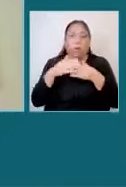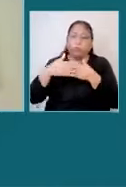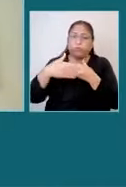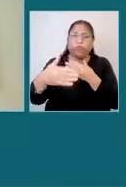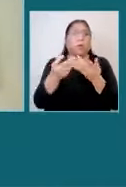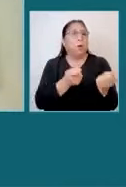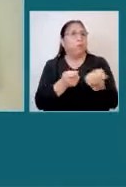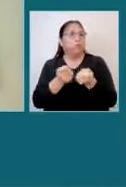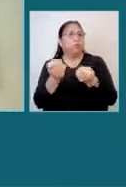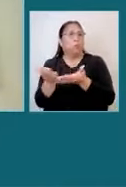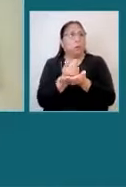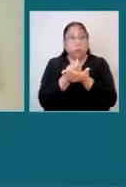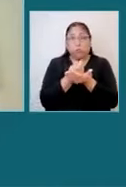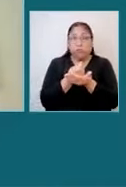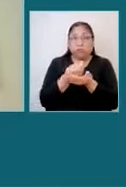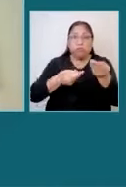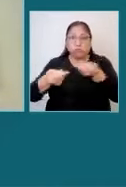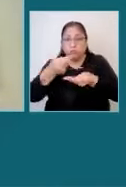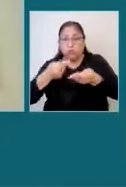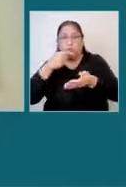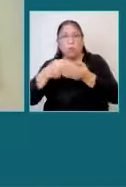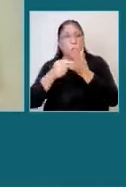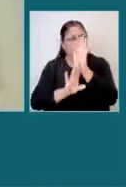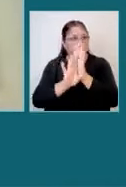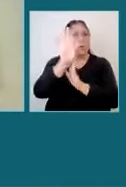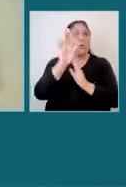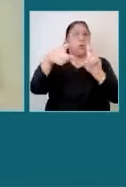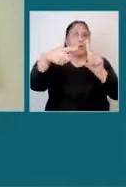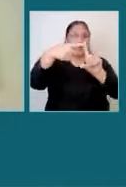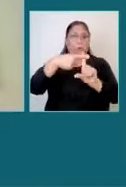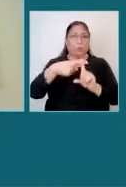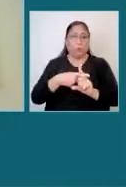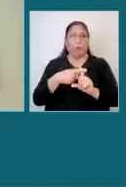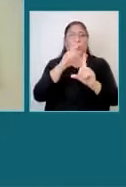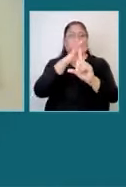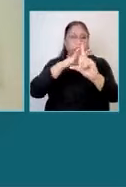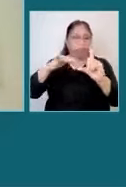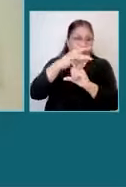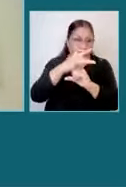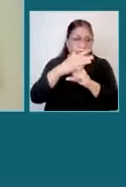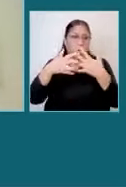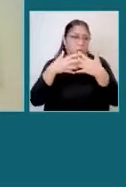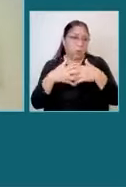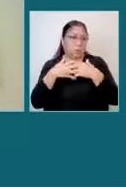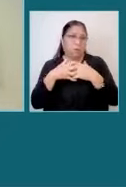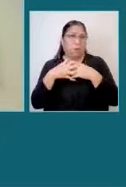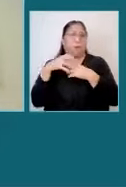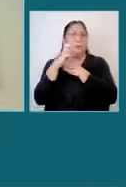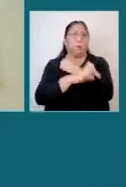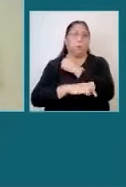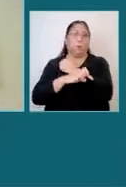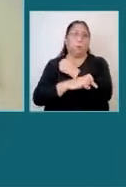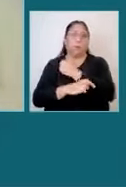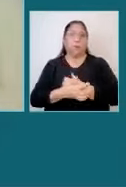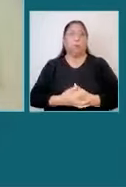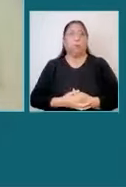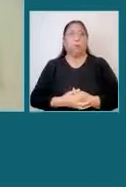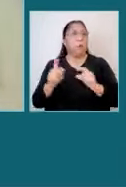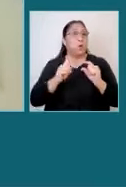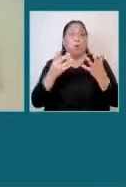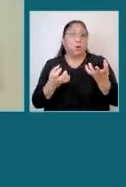mecanismos de financiamiento para generar un desarrollo positivo en el ecosistema empresarial y de emprendimiento en el país. No